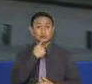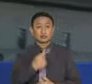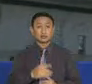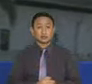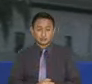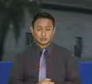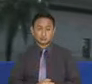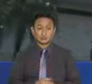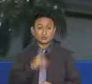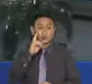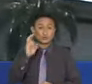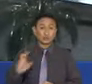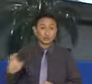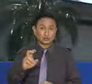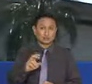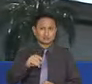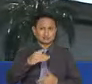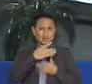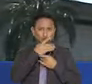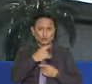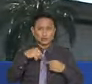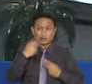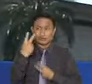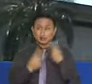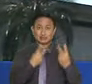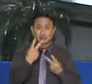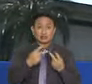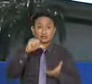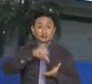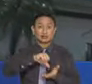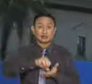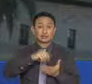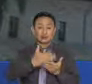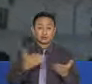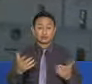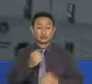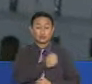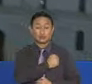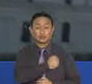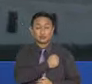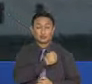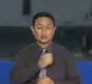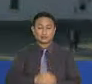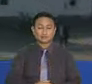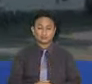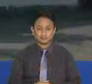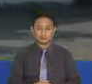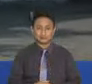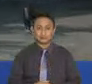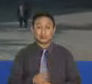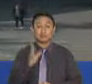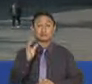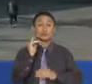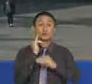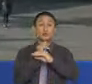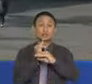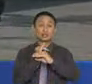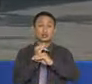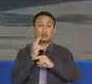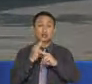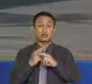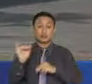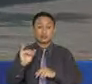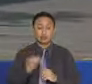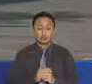los turistas les encanta visitar nuestra ciudad sobre todo patrimonio cultural de la humanidad la iglesia tiene el mismo nombre